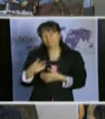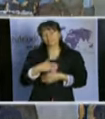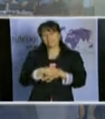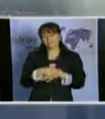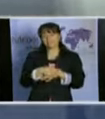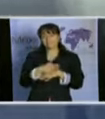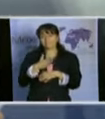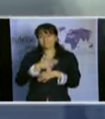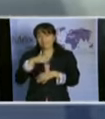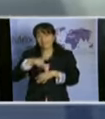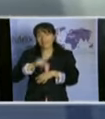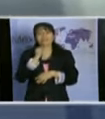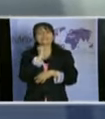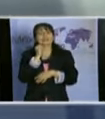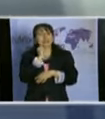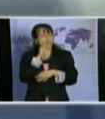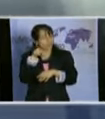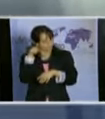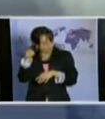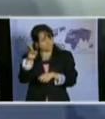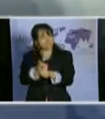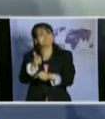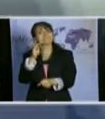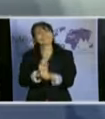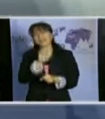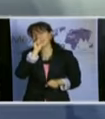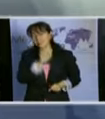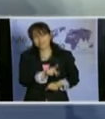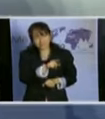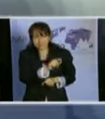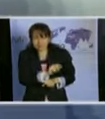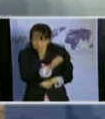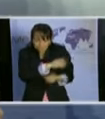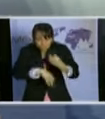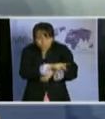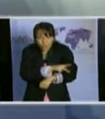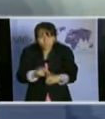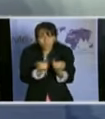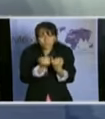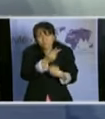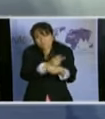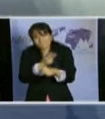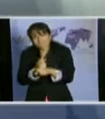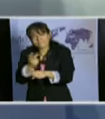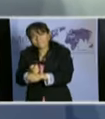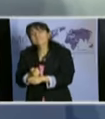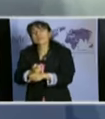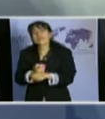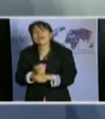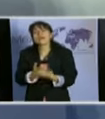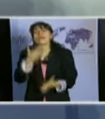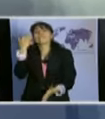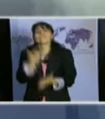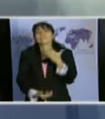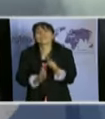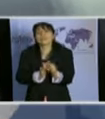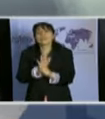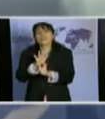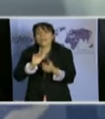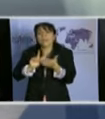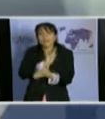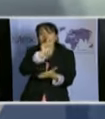decirte y te vamos a invitar y a todos por supuesto, tenemos en mente y como reto la gran reforma urbana, que tiene